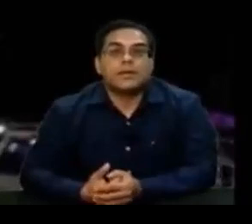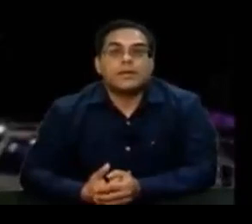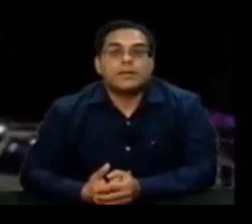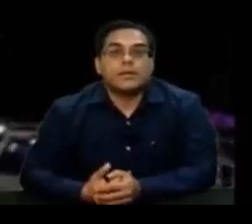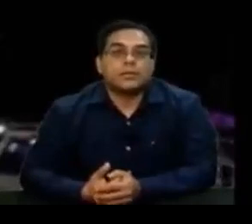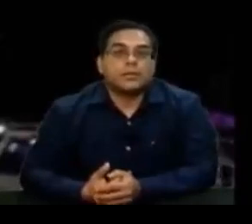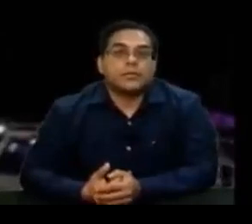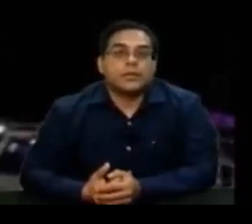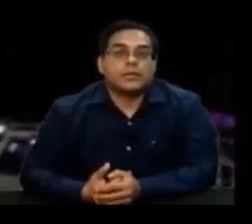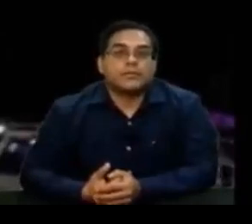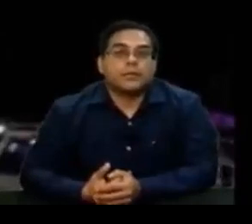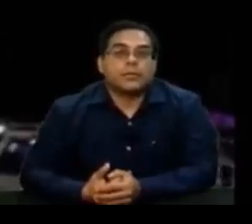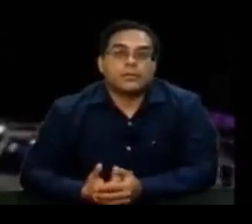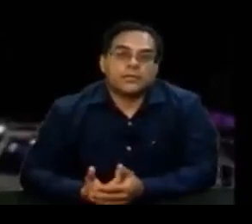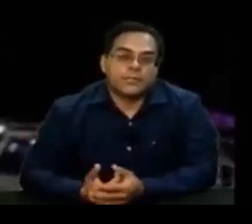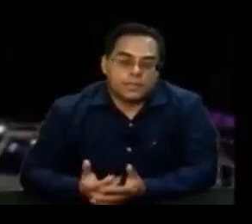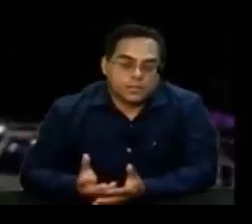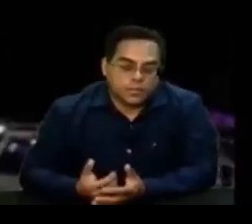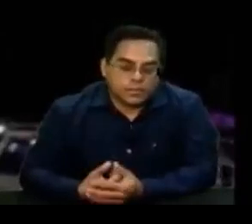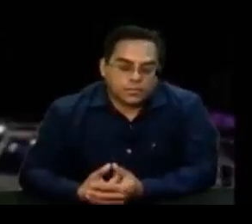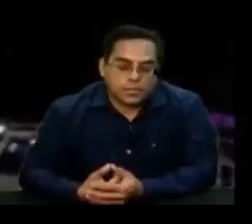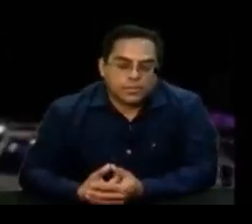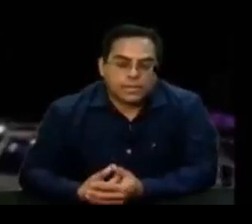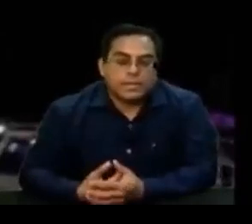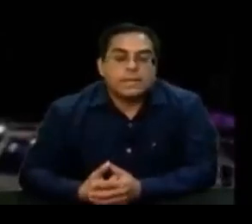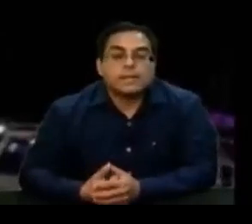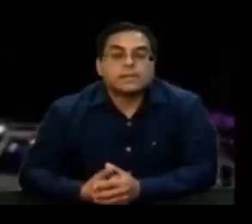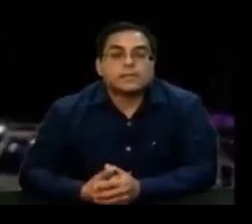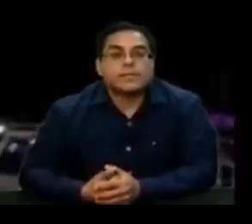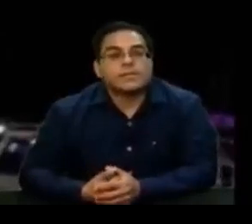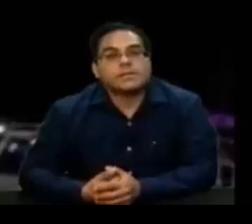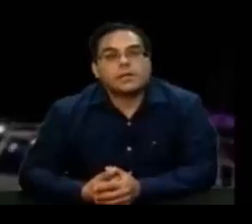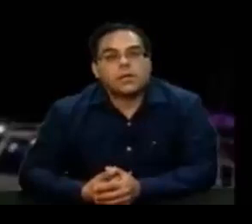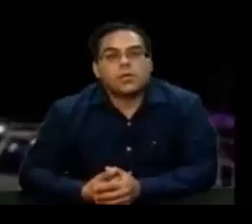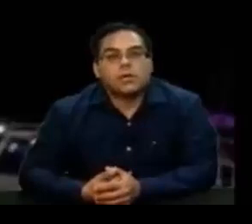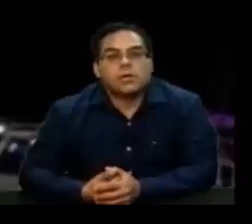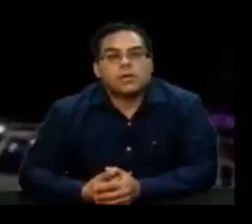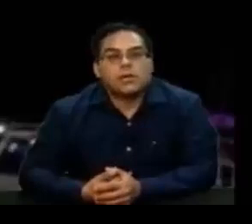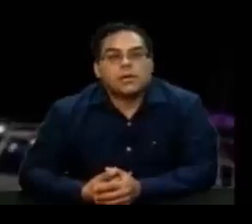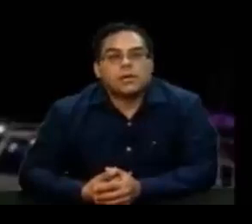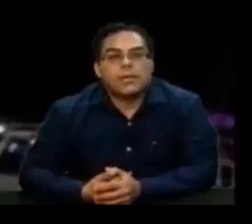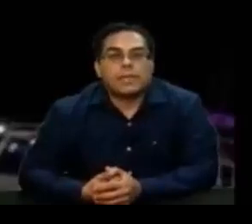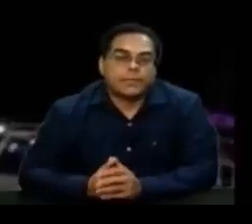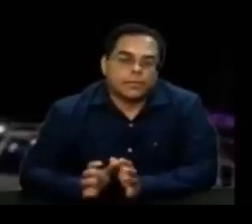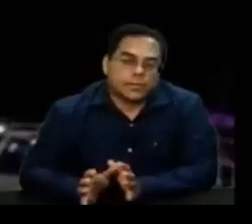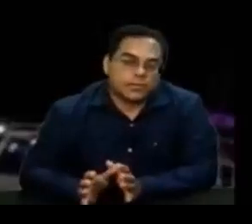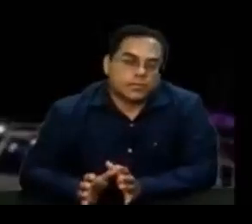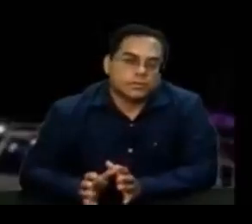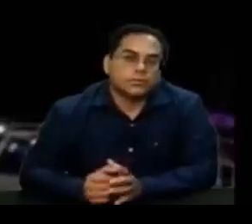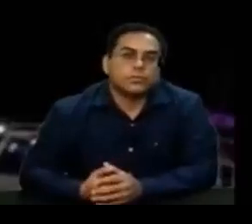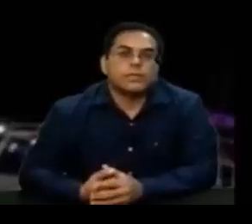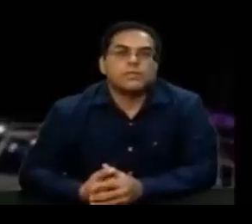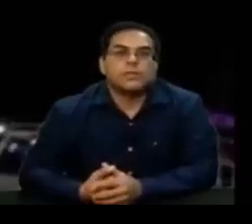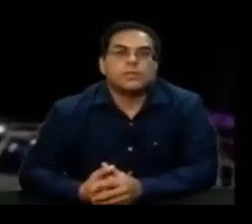esquema de dónde pueden ir las fracturas. Hay unas pinzas como las que ustedes ven aquí, que son pinzas de Rowe. En lo particular yo no